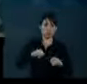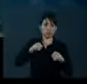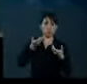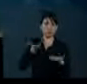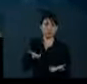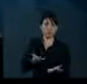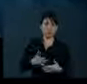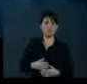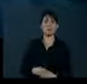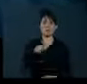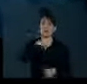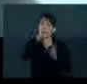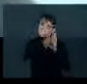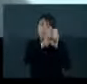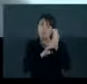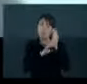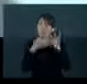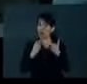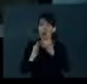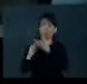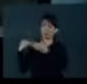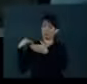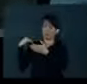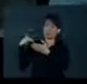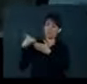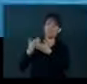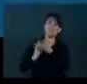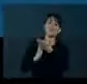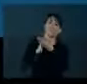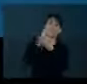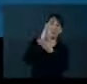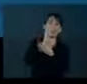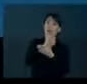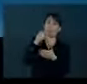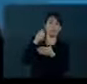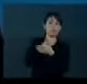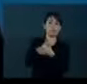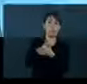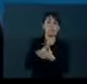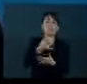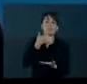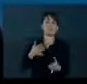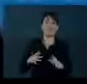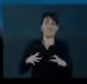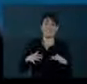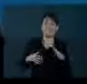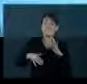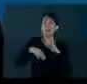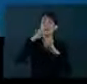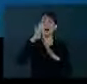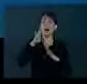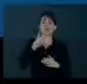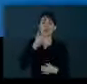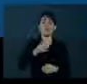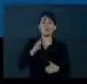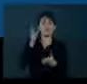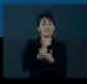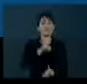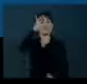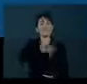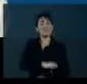coraje. Desde sus ganas. A un proyecto. Que comenzó hace tiempo. Y no se detiene. Por ser más felices. Por ser